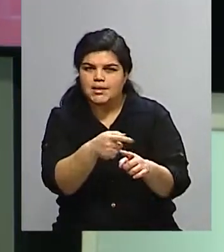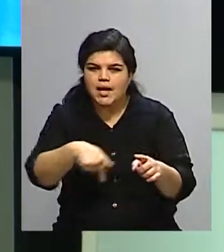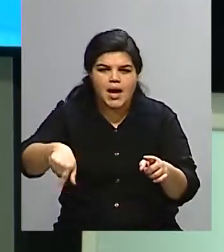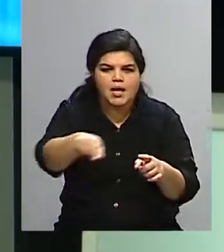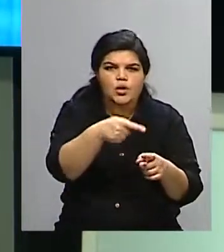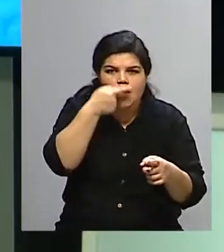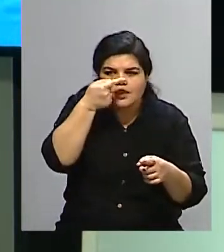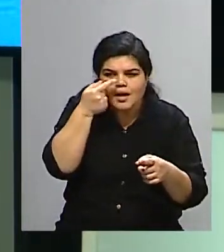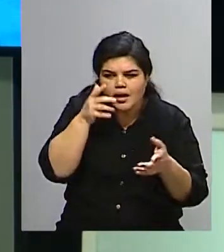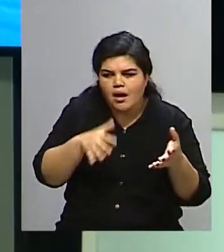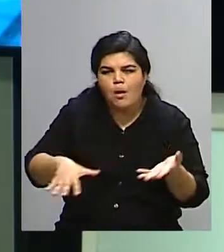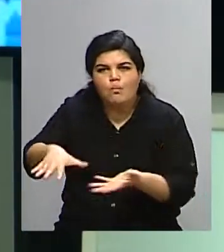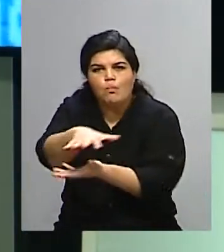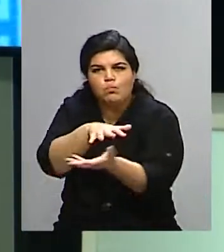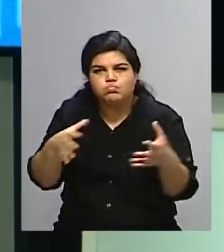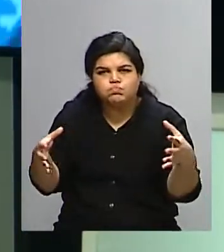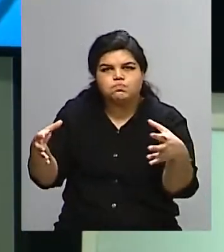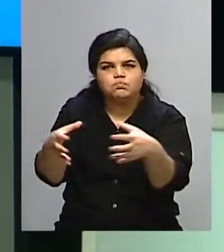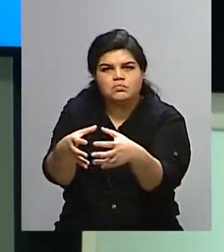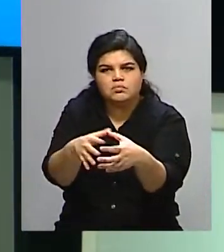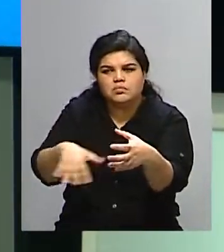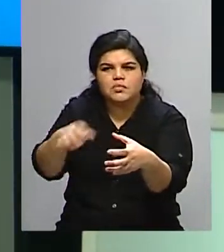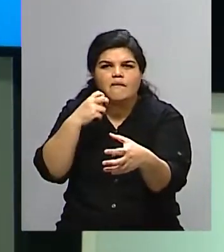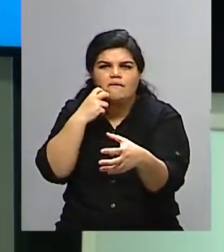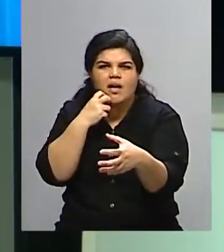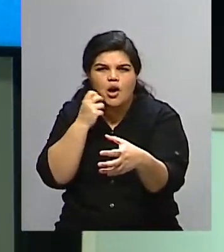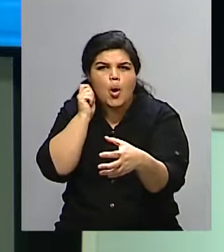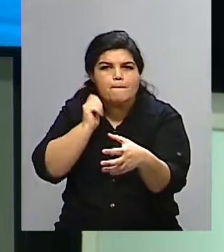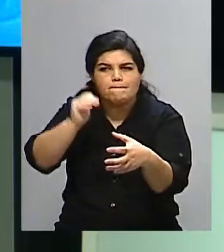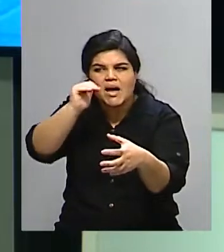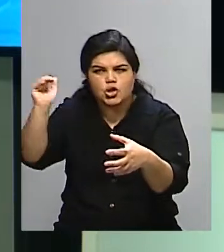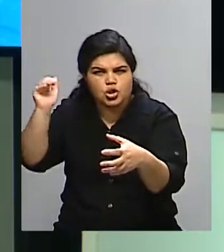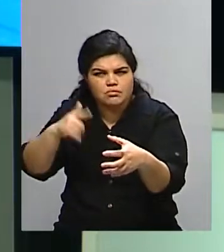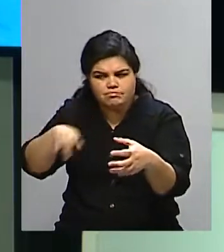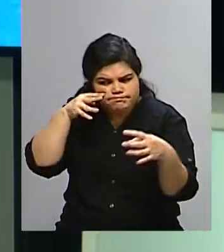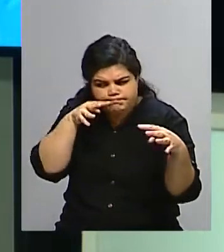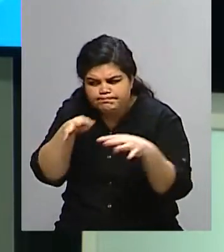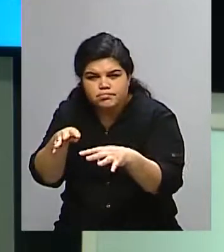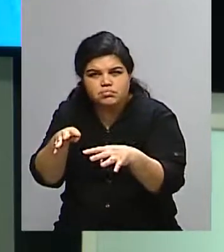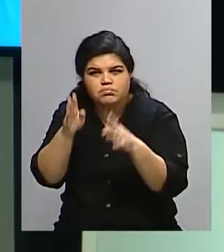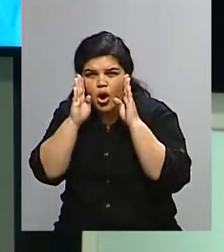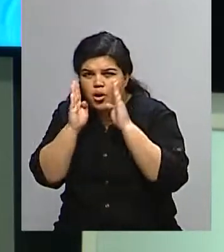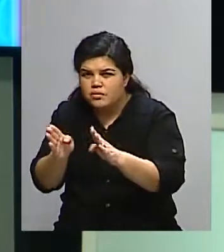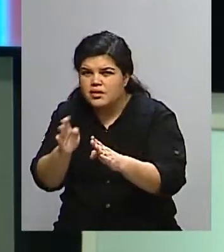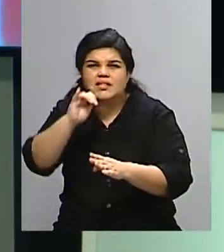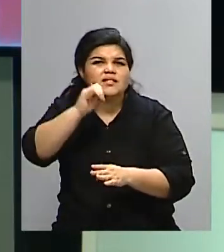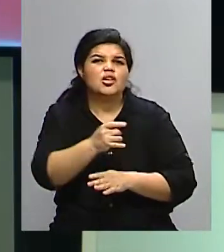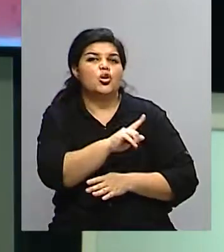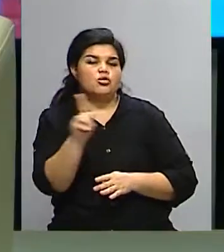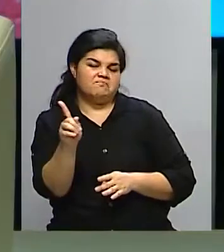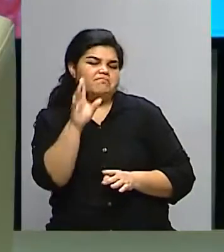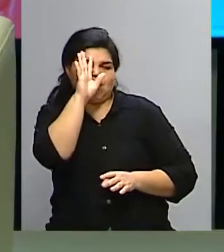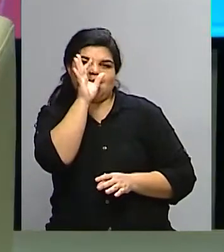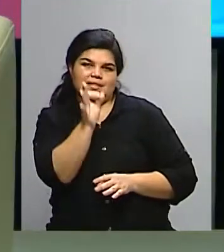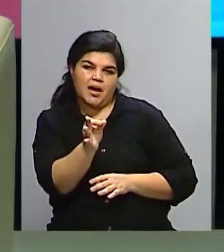esta situación que institucionalmente pueden ser maltratados. Buenísimo que tengan las herramientas para hacer la denuncia, pero la respuesta llega, digo, estamos en tiempos